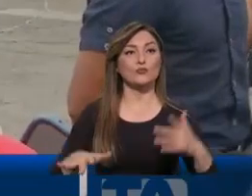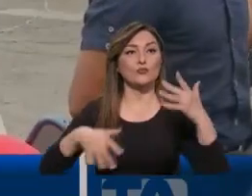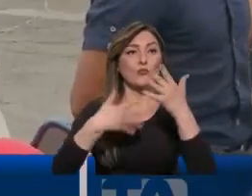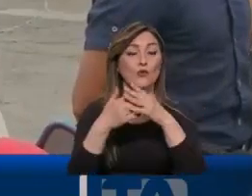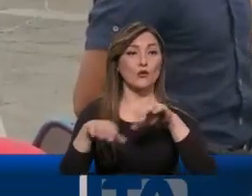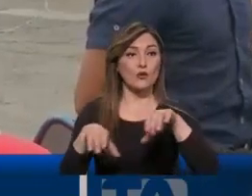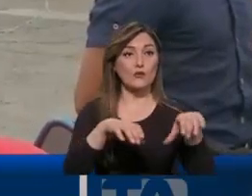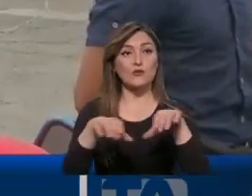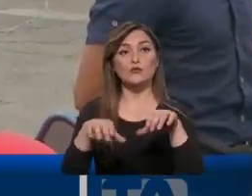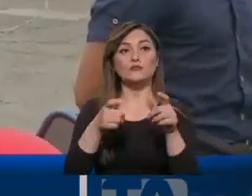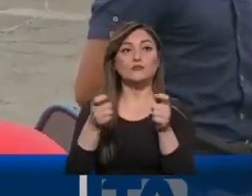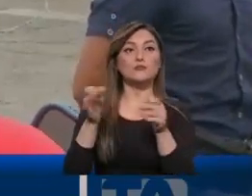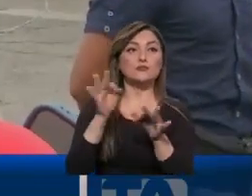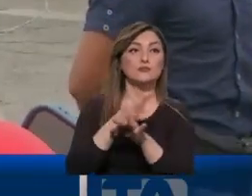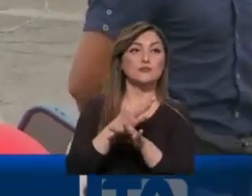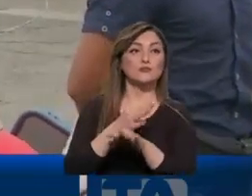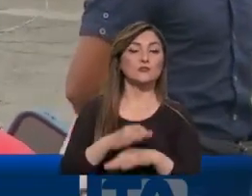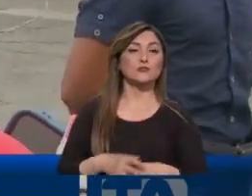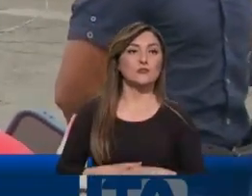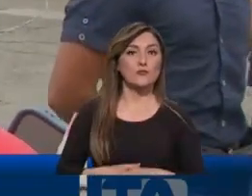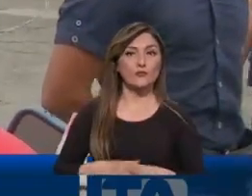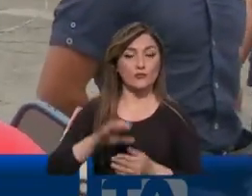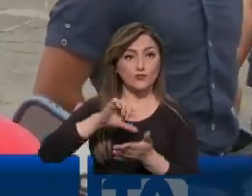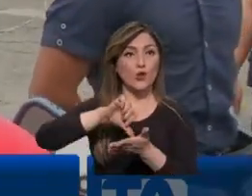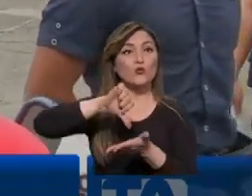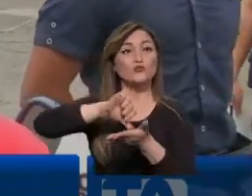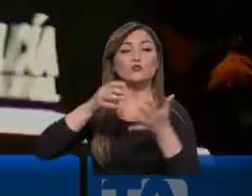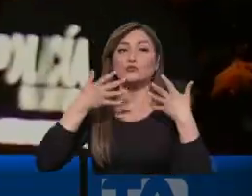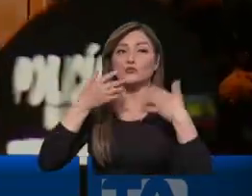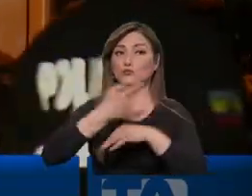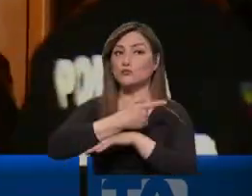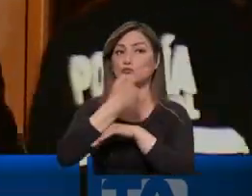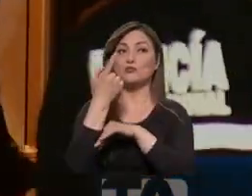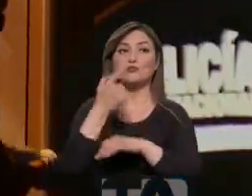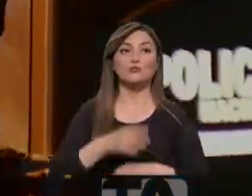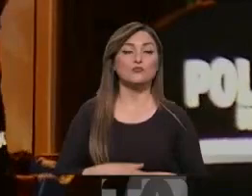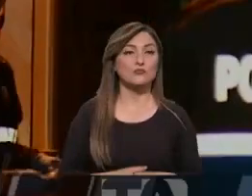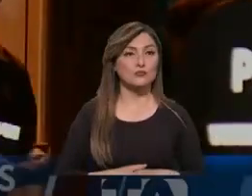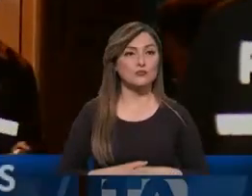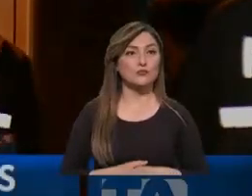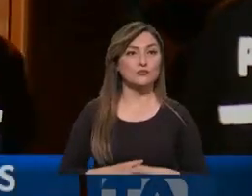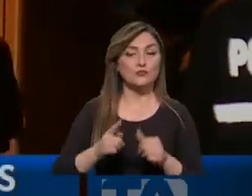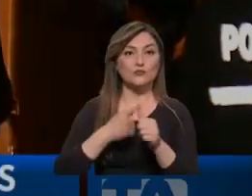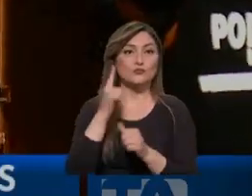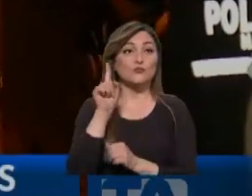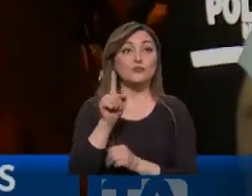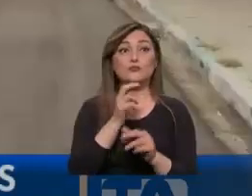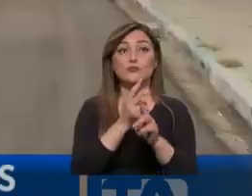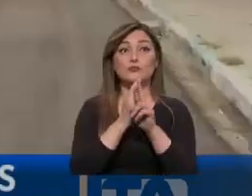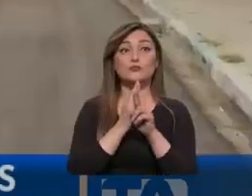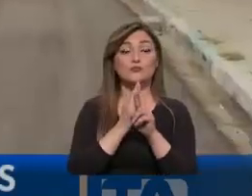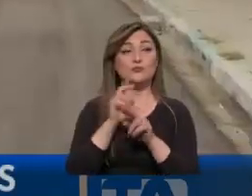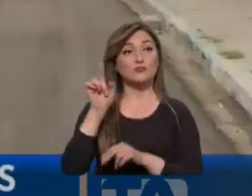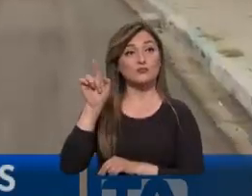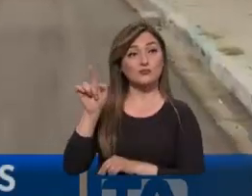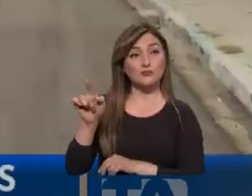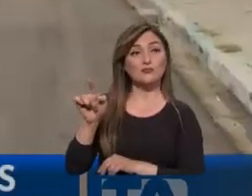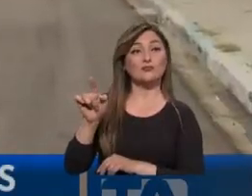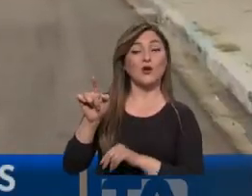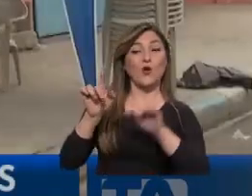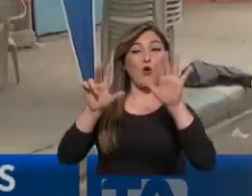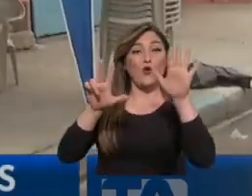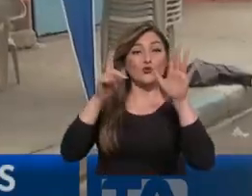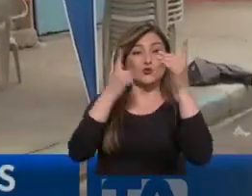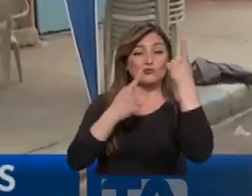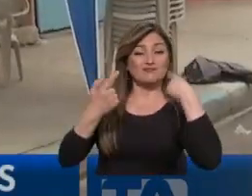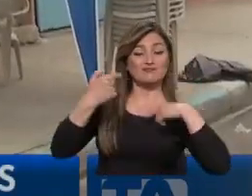la actividad operativa que se va a dar aquí en la ciudad de Guayaquil en estos días. Lo cierto es que en el día 1 estos fueron los resultados, y en la víspera hubo 8